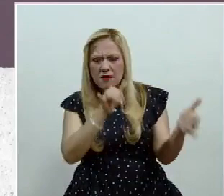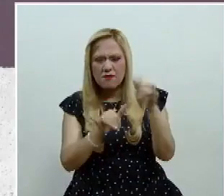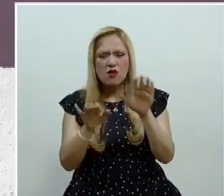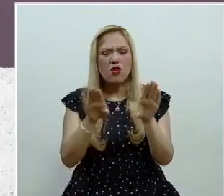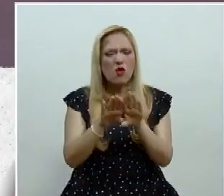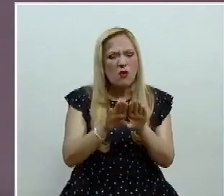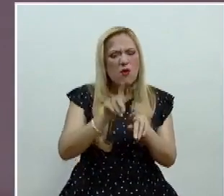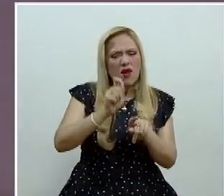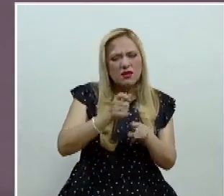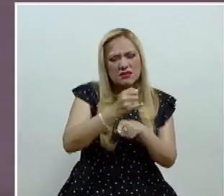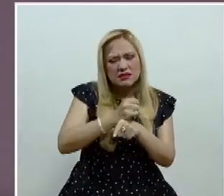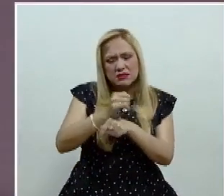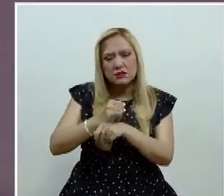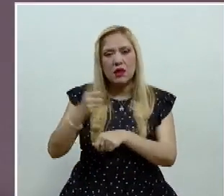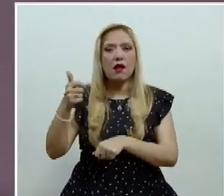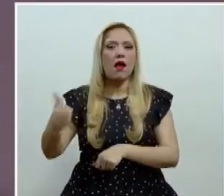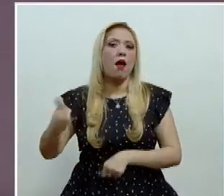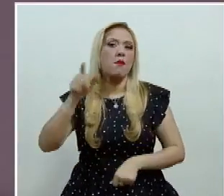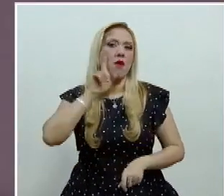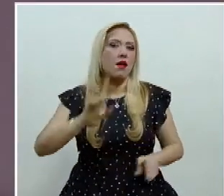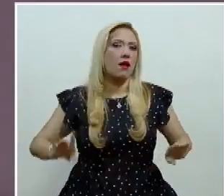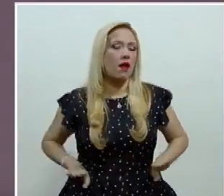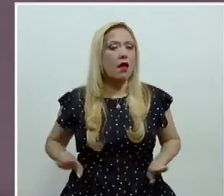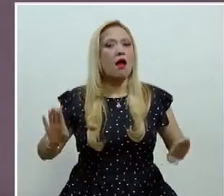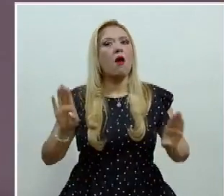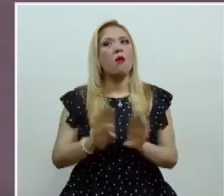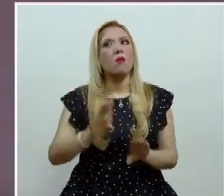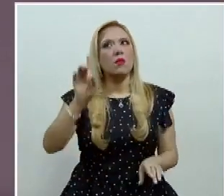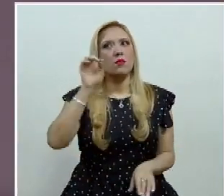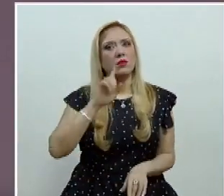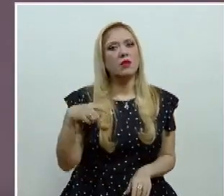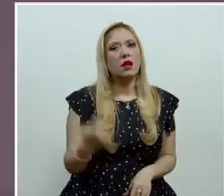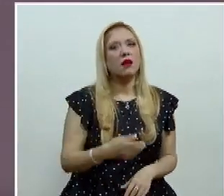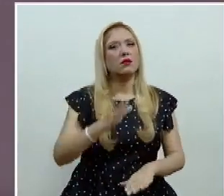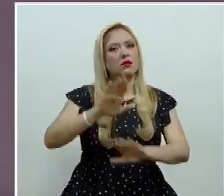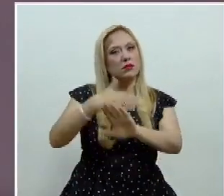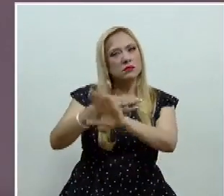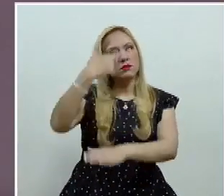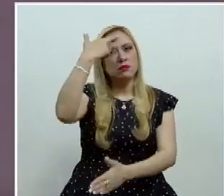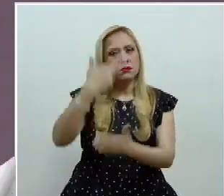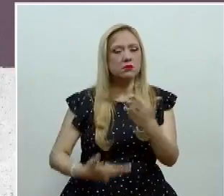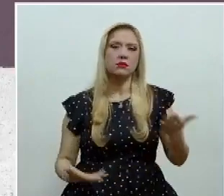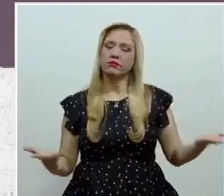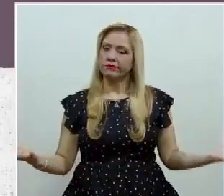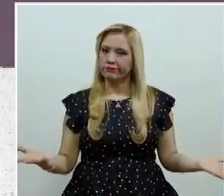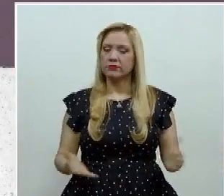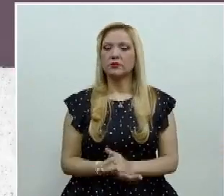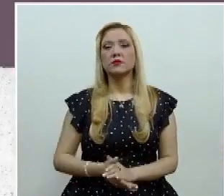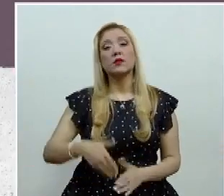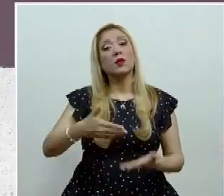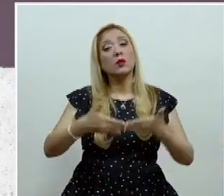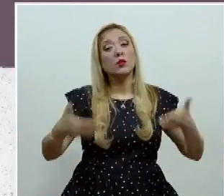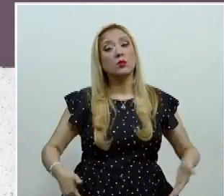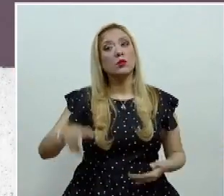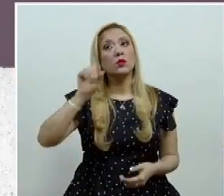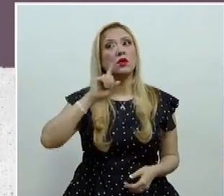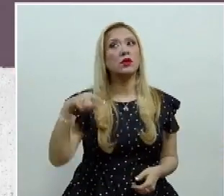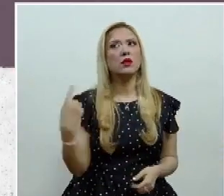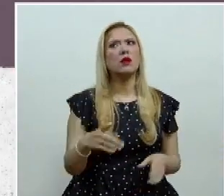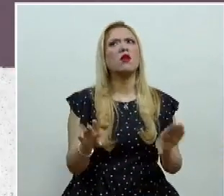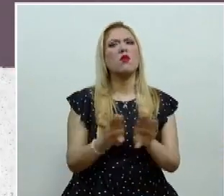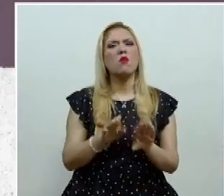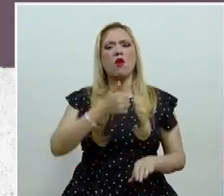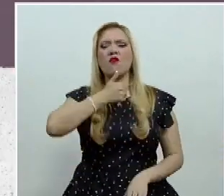con perspectiva de género y acceso a la justicia de las víctimas. Hoy, en Mujeres en la Justicia, hablaremos de herramientas